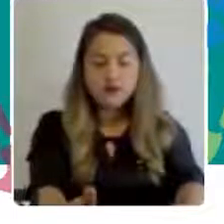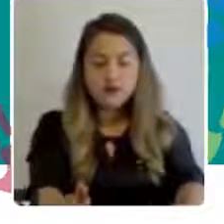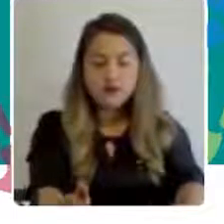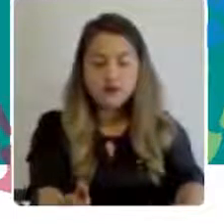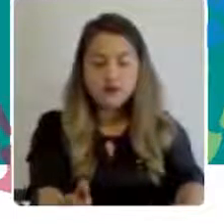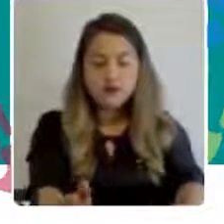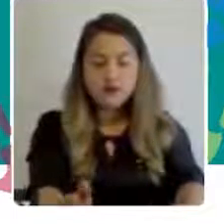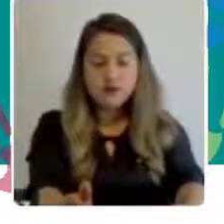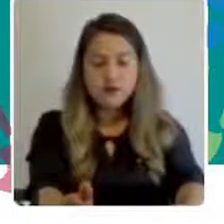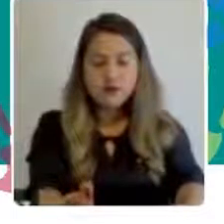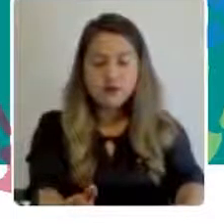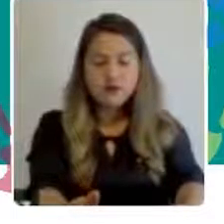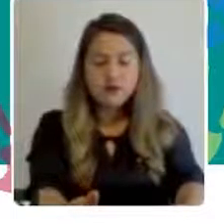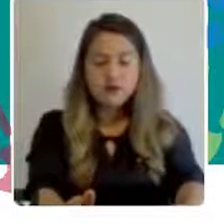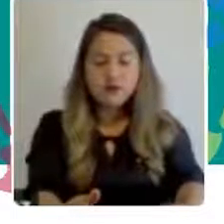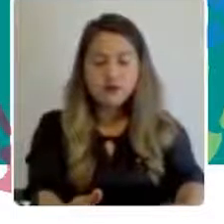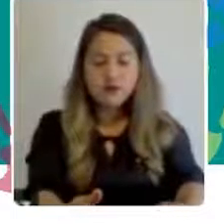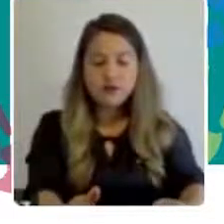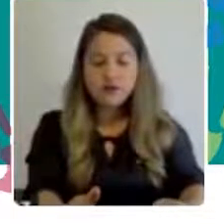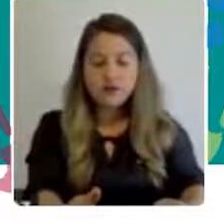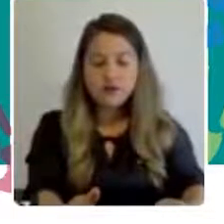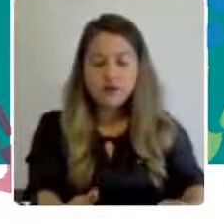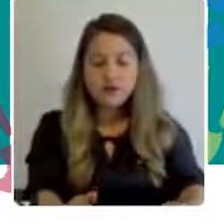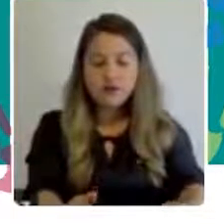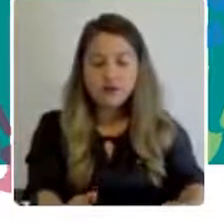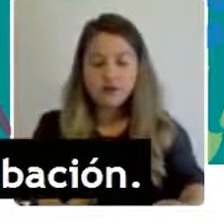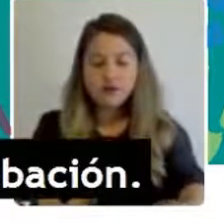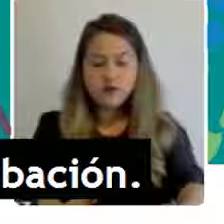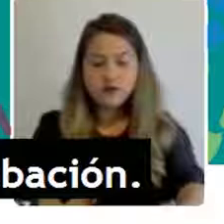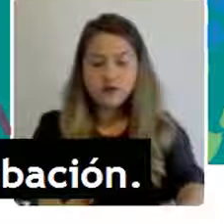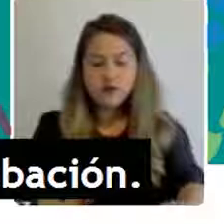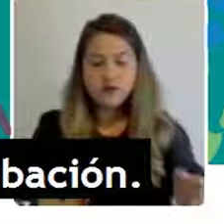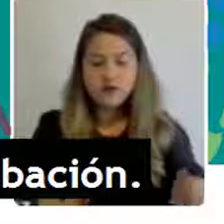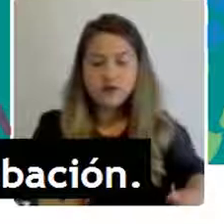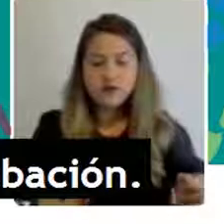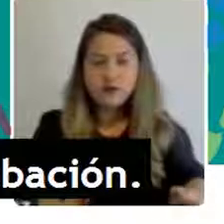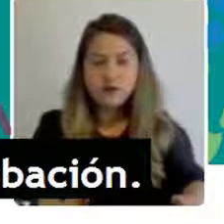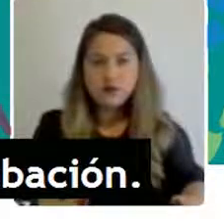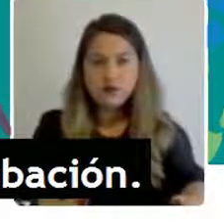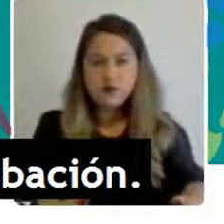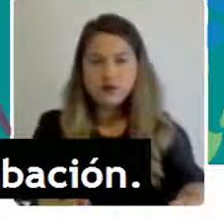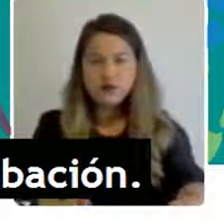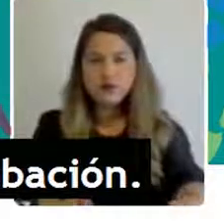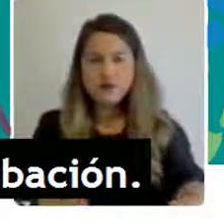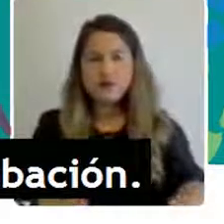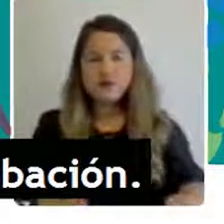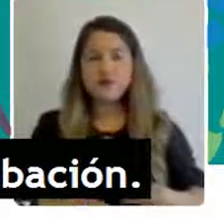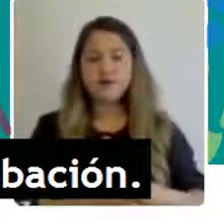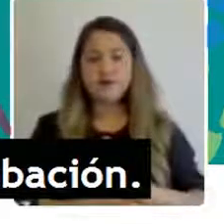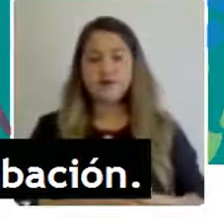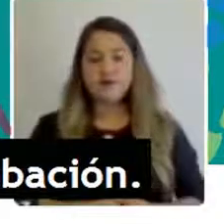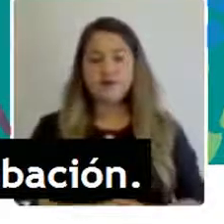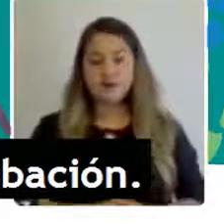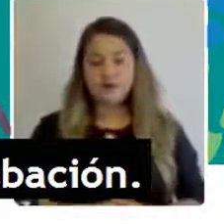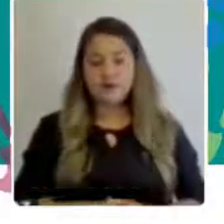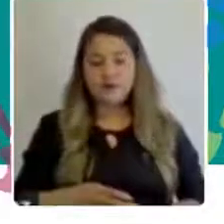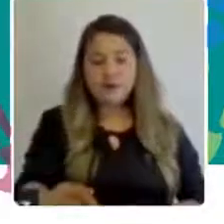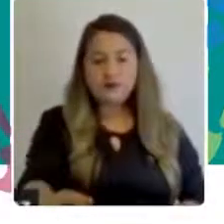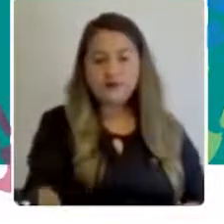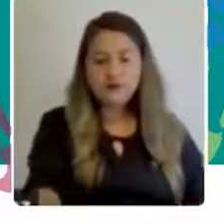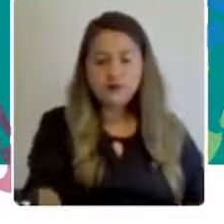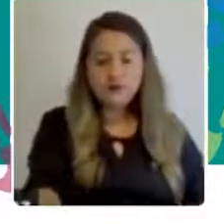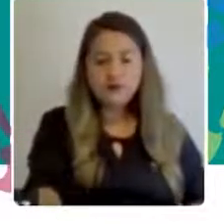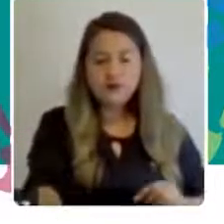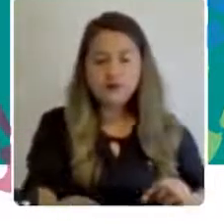447 designaciones de productos huérfanos aprobados por o que están optando a aprobación de la FDA.